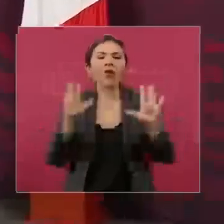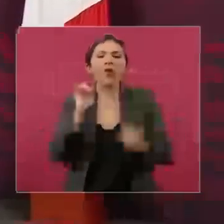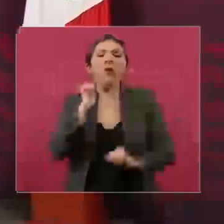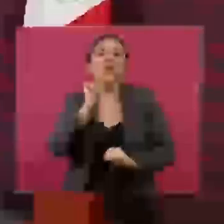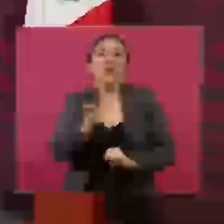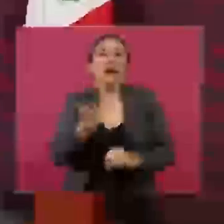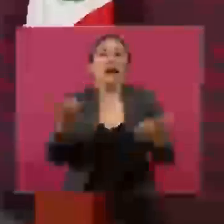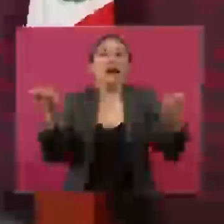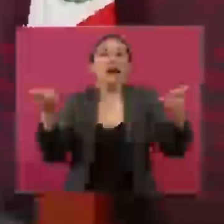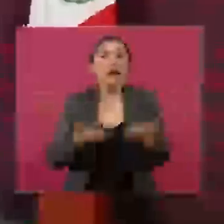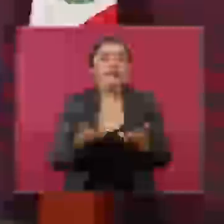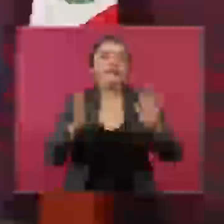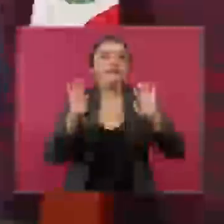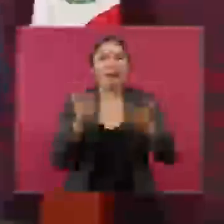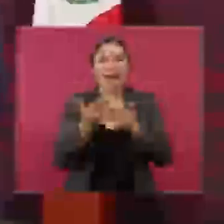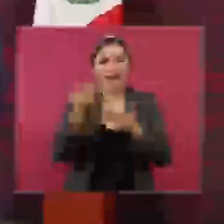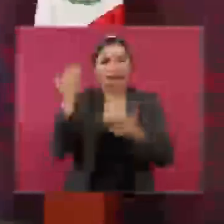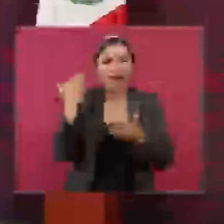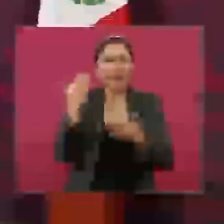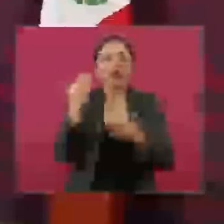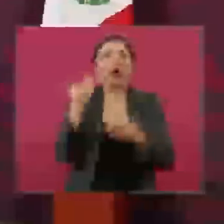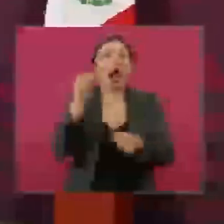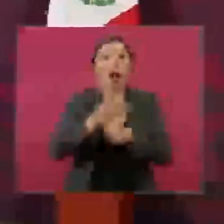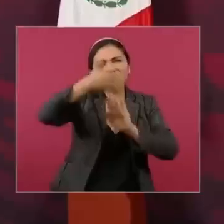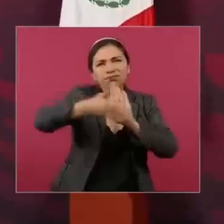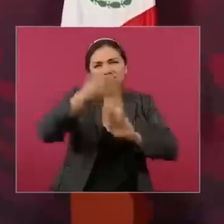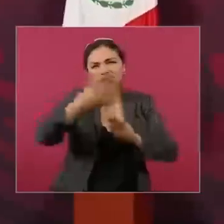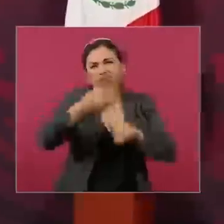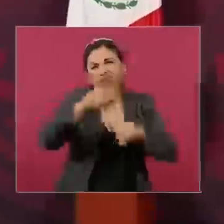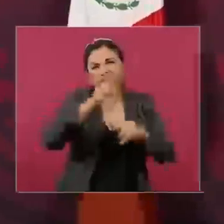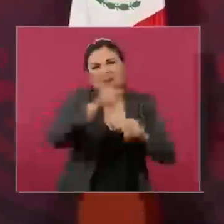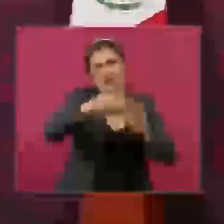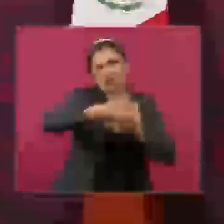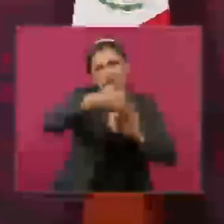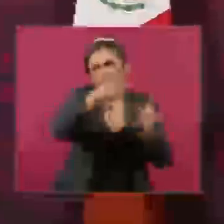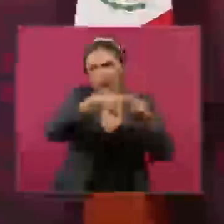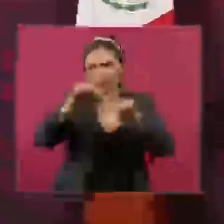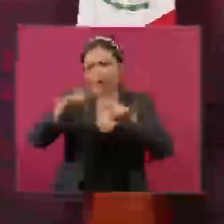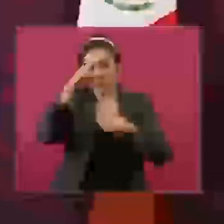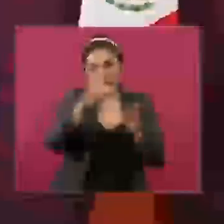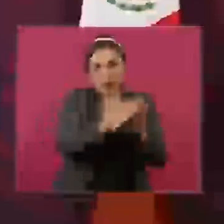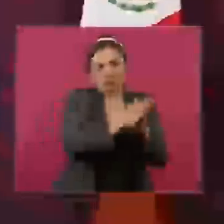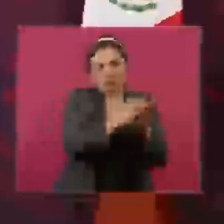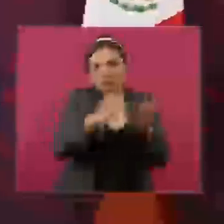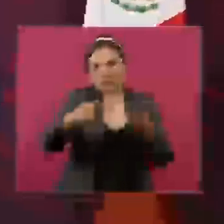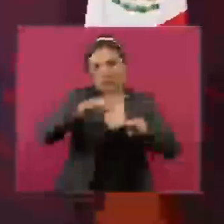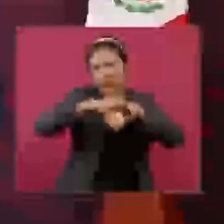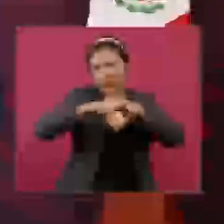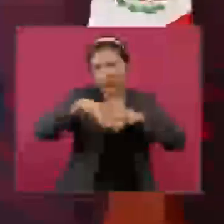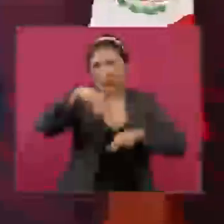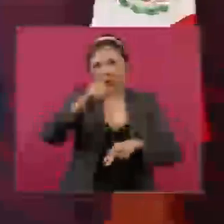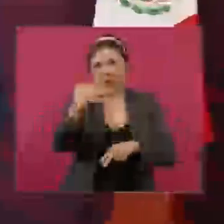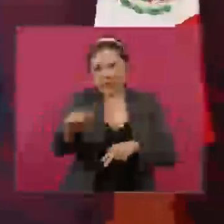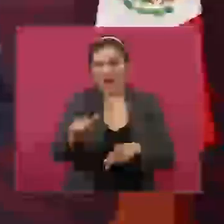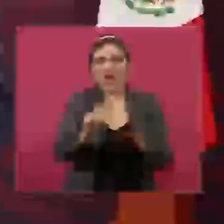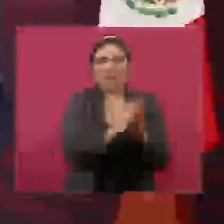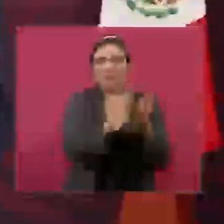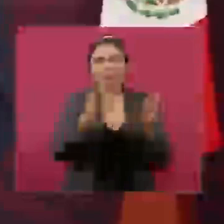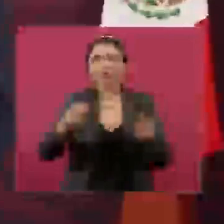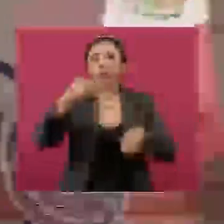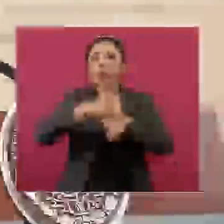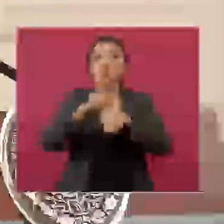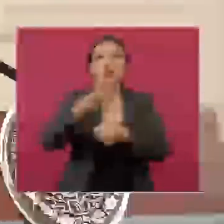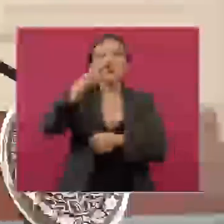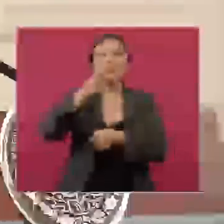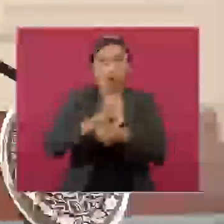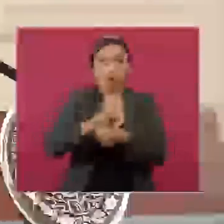lo realizado, hasta dónde vamos en el tramo 2 del Tren Maya. Acuérdense